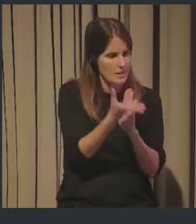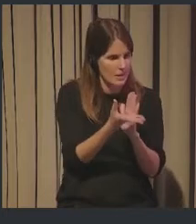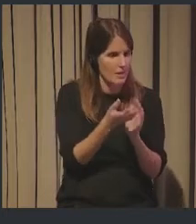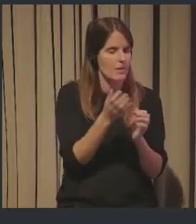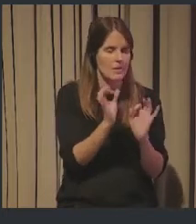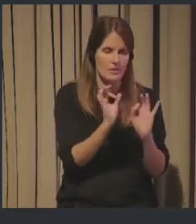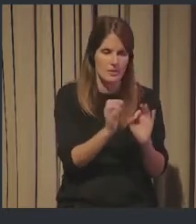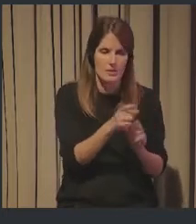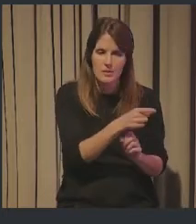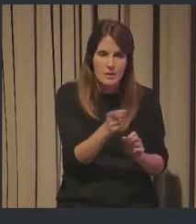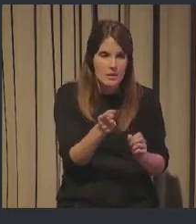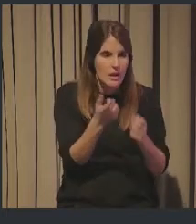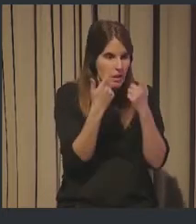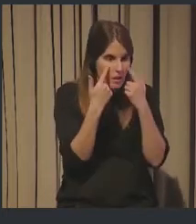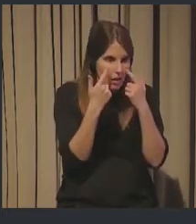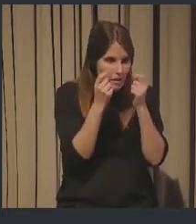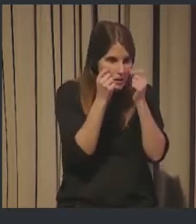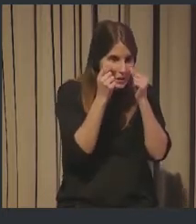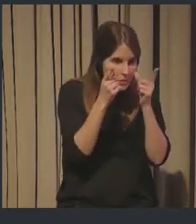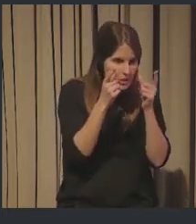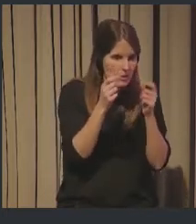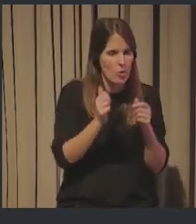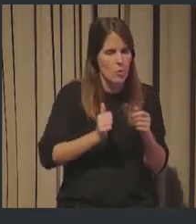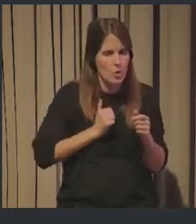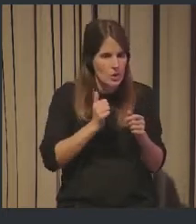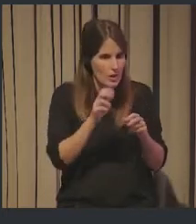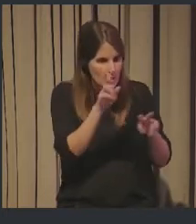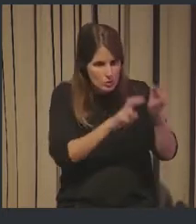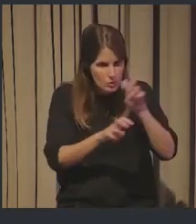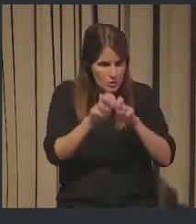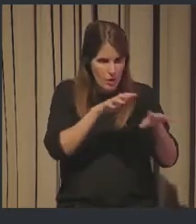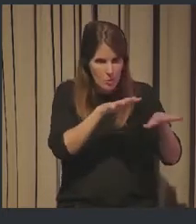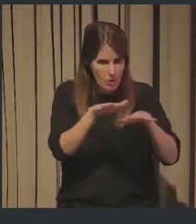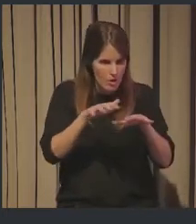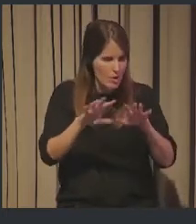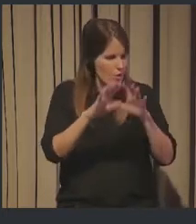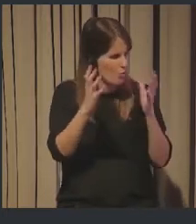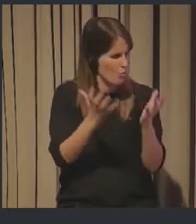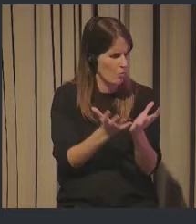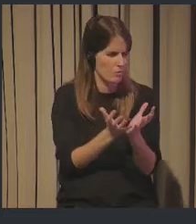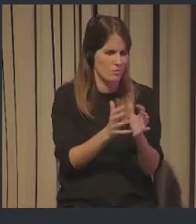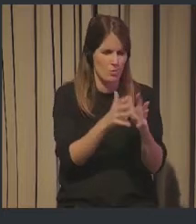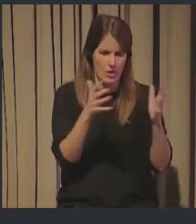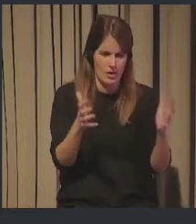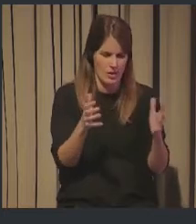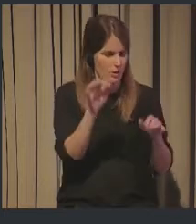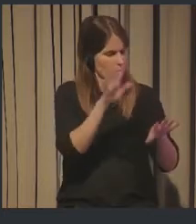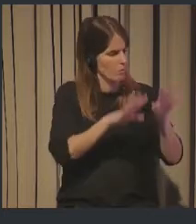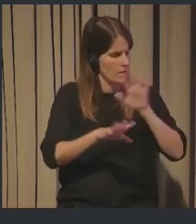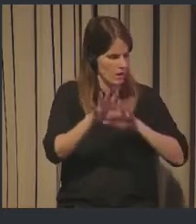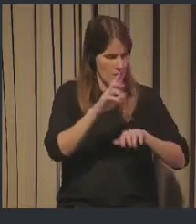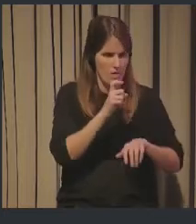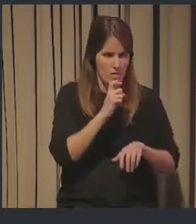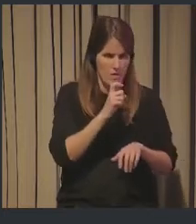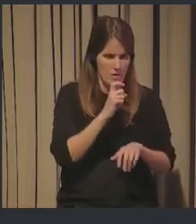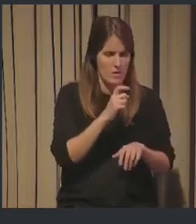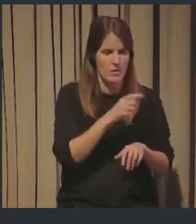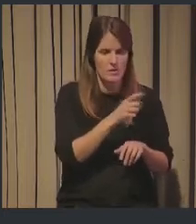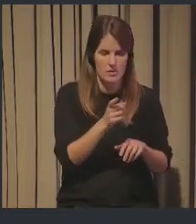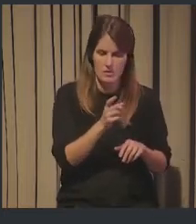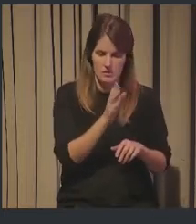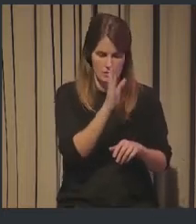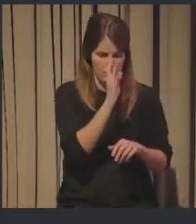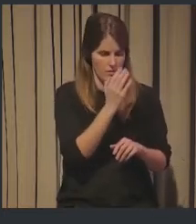despiertos. Buscar ventanas, ser oportunistas. El mundo es un sitio muy grande, un sitio complicado, y salir de frente